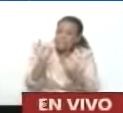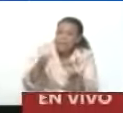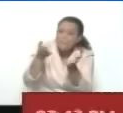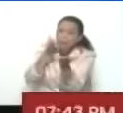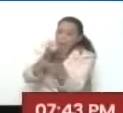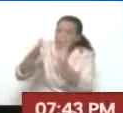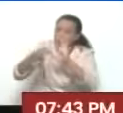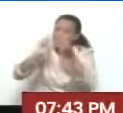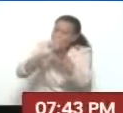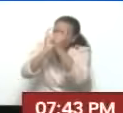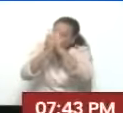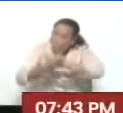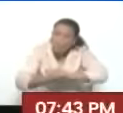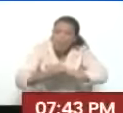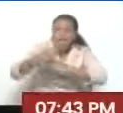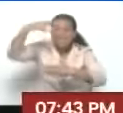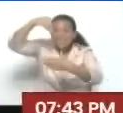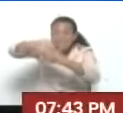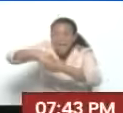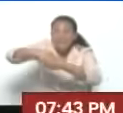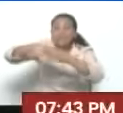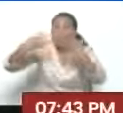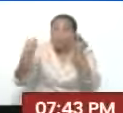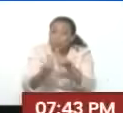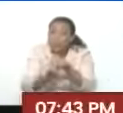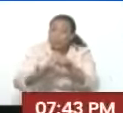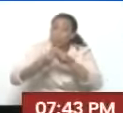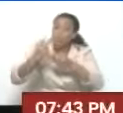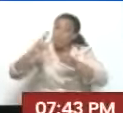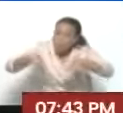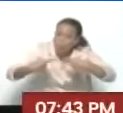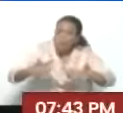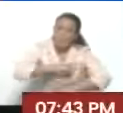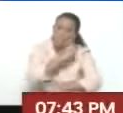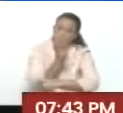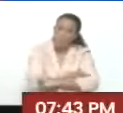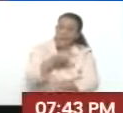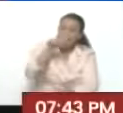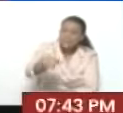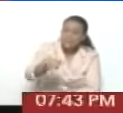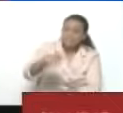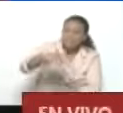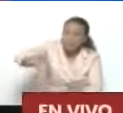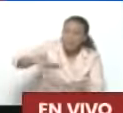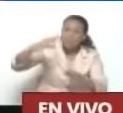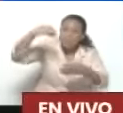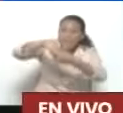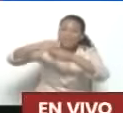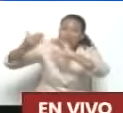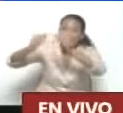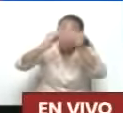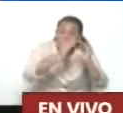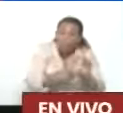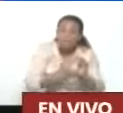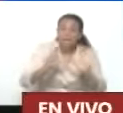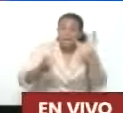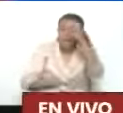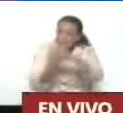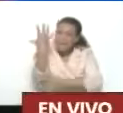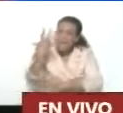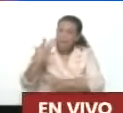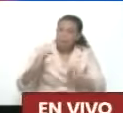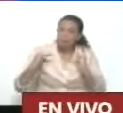la transformación de la sociedad con la búsqueda de un nuevo poder. Construir el poder social, construir una nueva